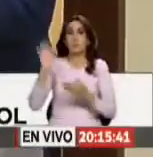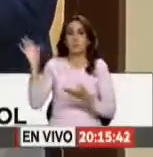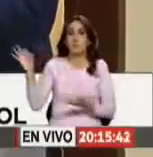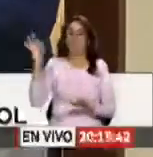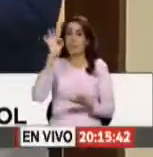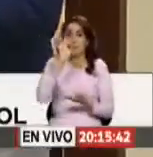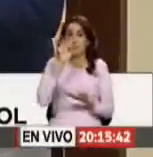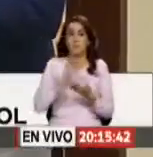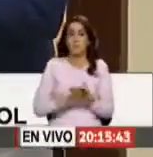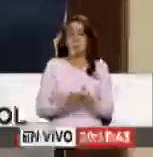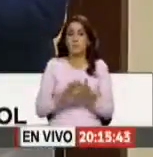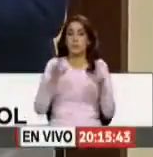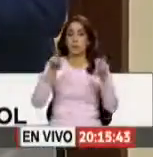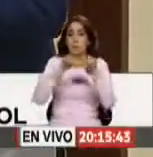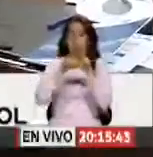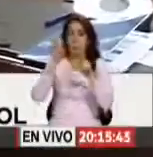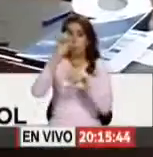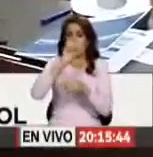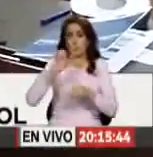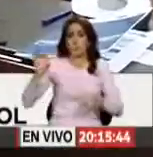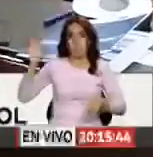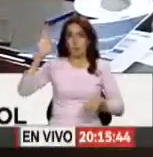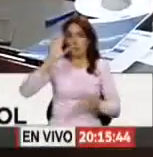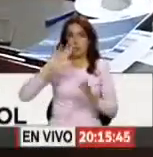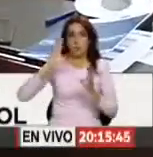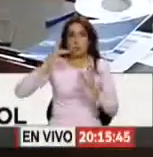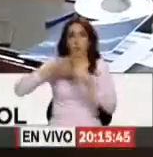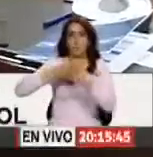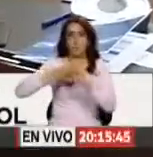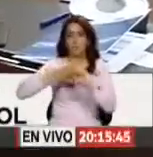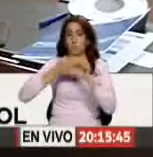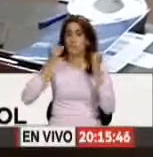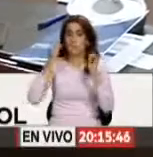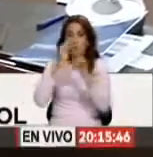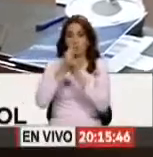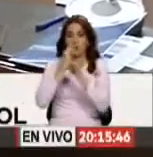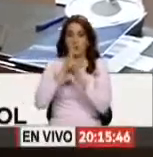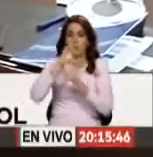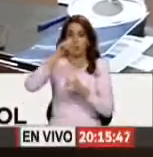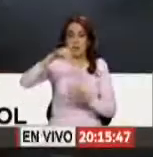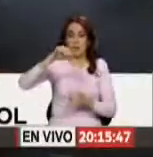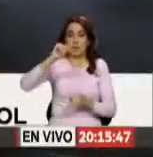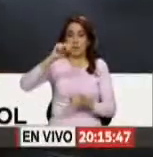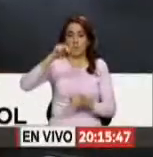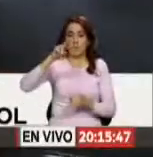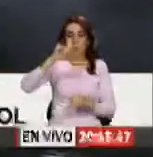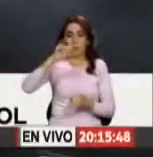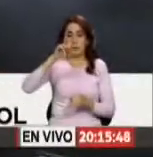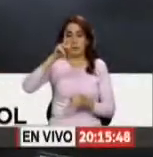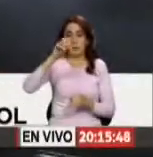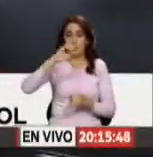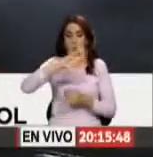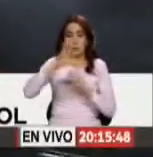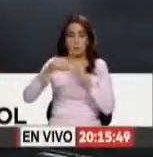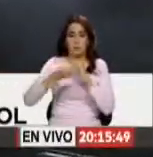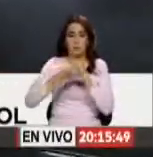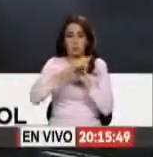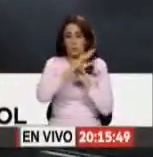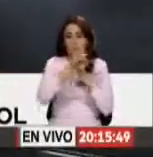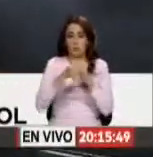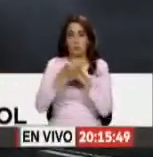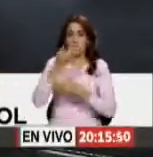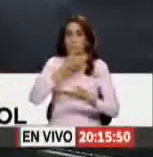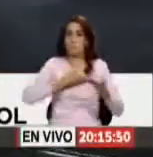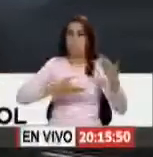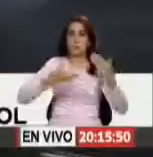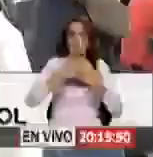de la Unión Europea participó del acto señalando que esta institucionalización de Ameripol deberá próximamente complementarse con la cooperación